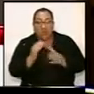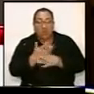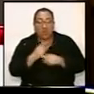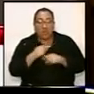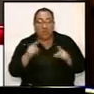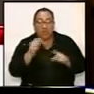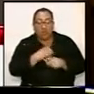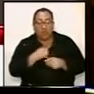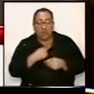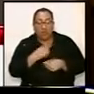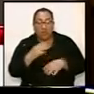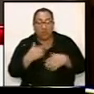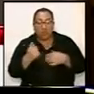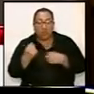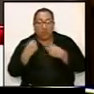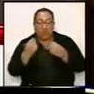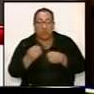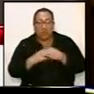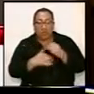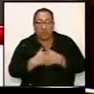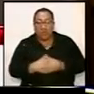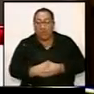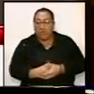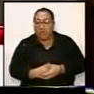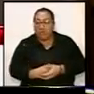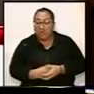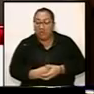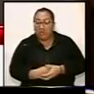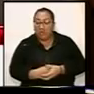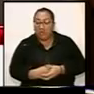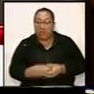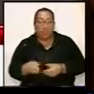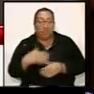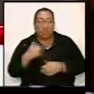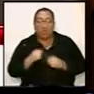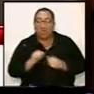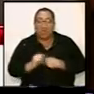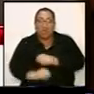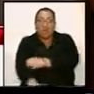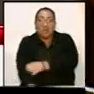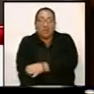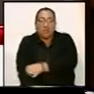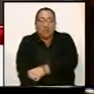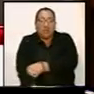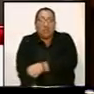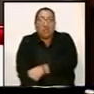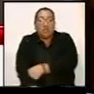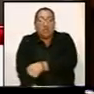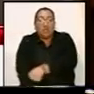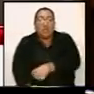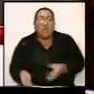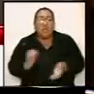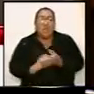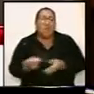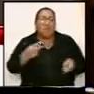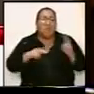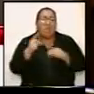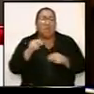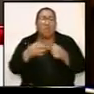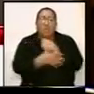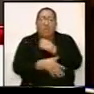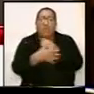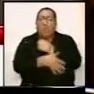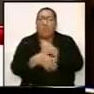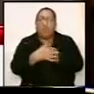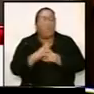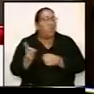diferentes ministerios y que se puedan trasladar los recursos. No podemos seguir siendo una máquina de reproducción de la pobreza y de la inequidad.